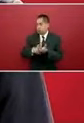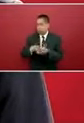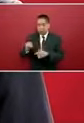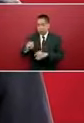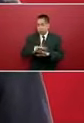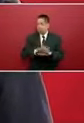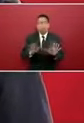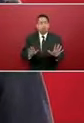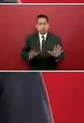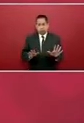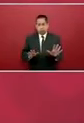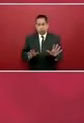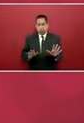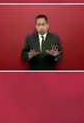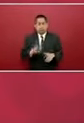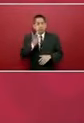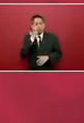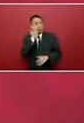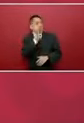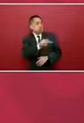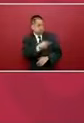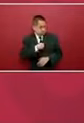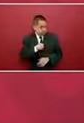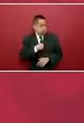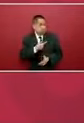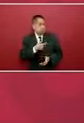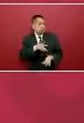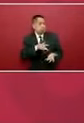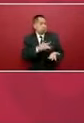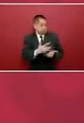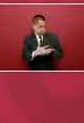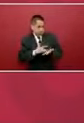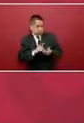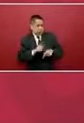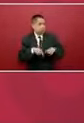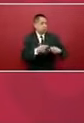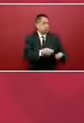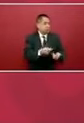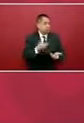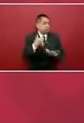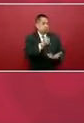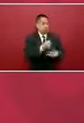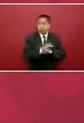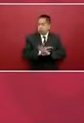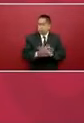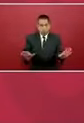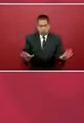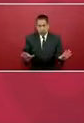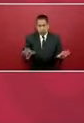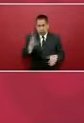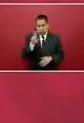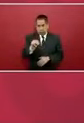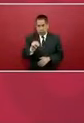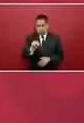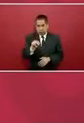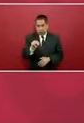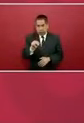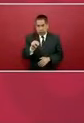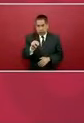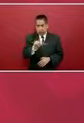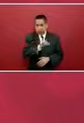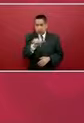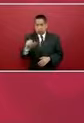nada de condicionar el apoyo del presupuesto en un estado